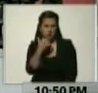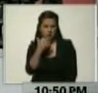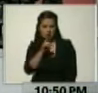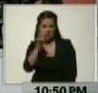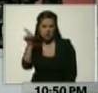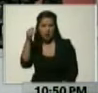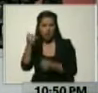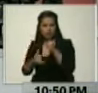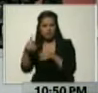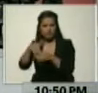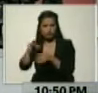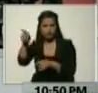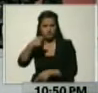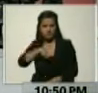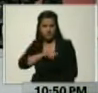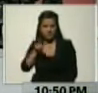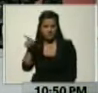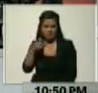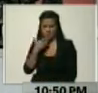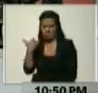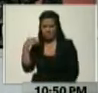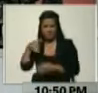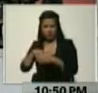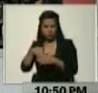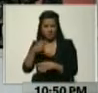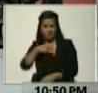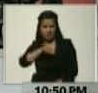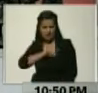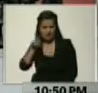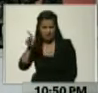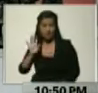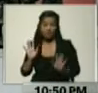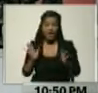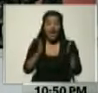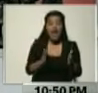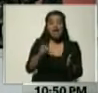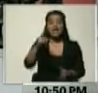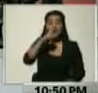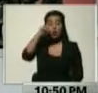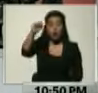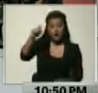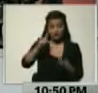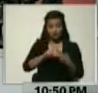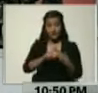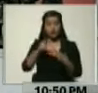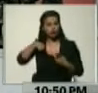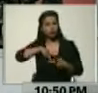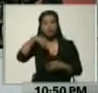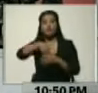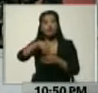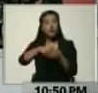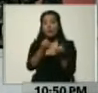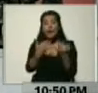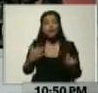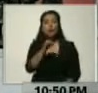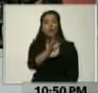en las últimas elecciones. Nicolás aquí y la revolución sacamos 43%,